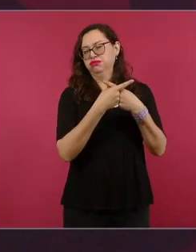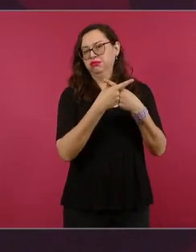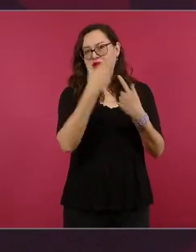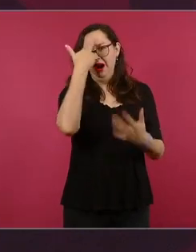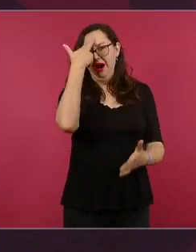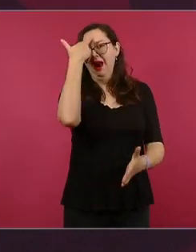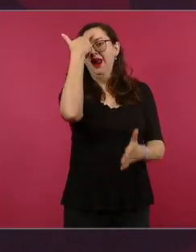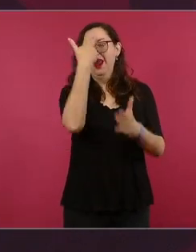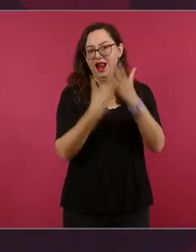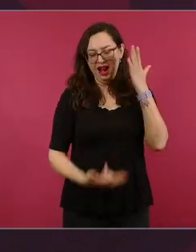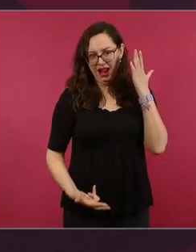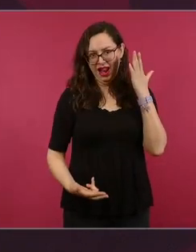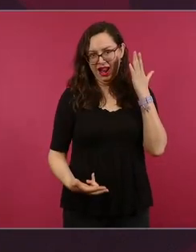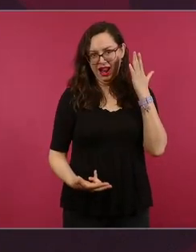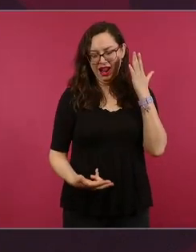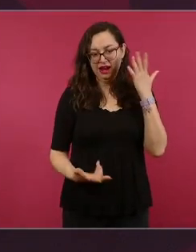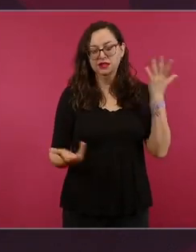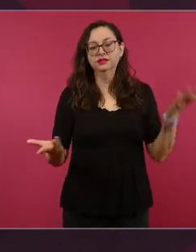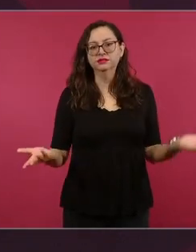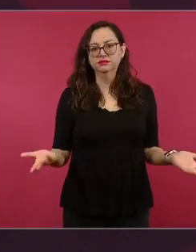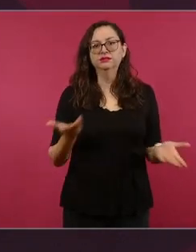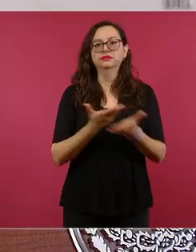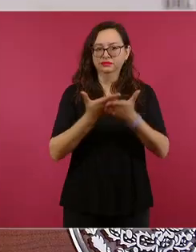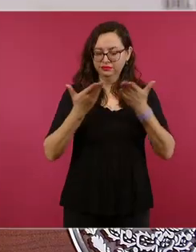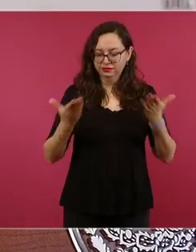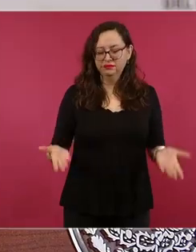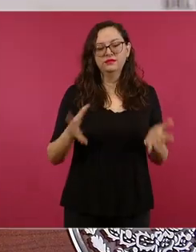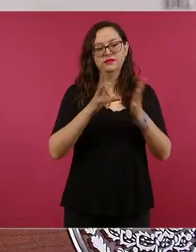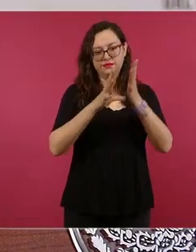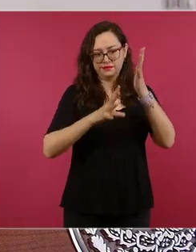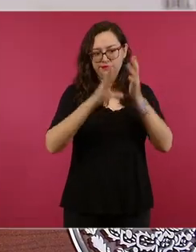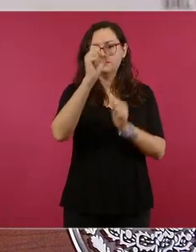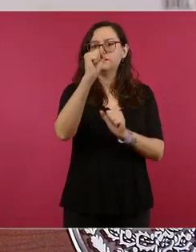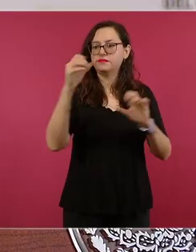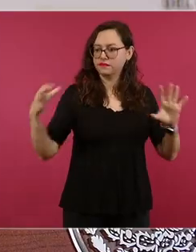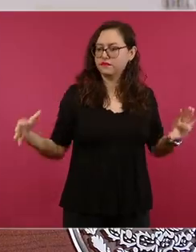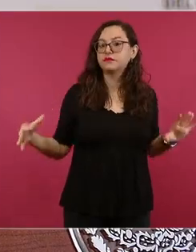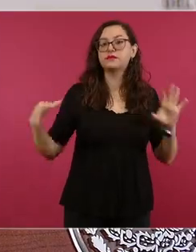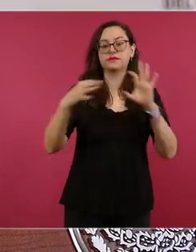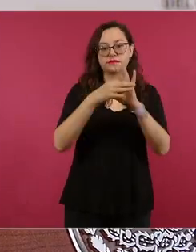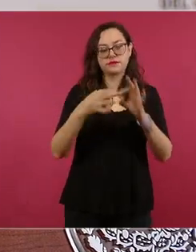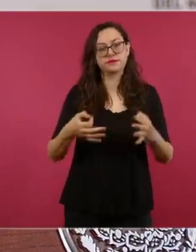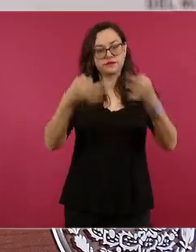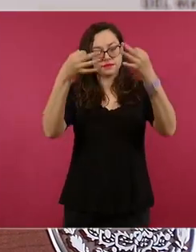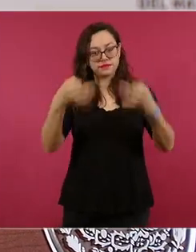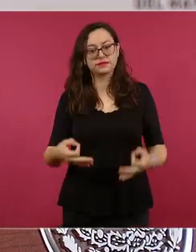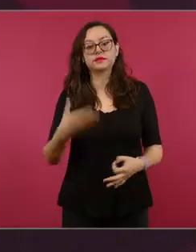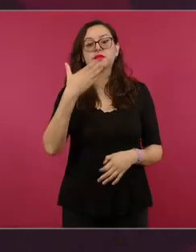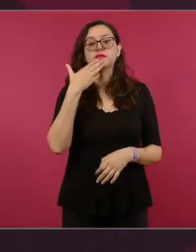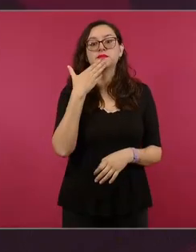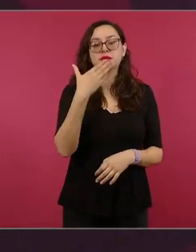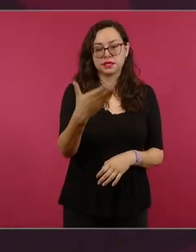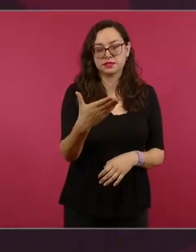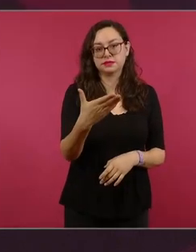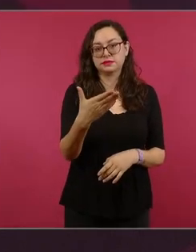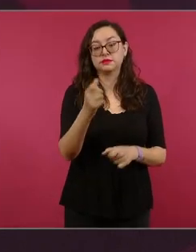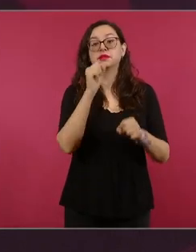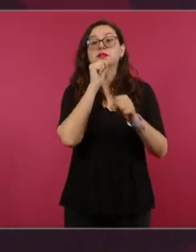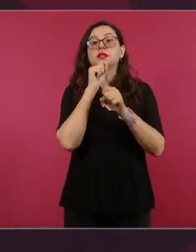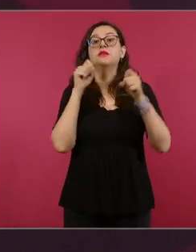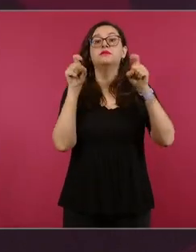También ha ayudado mucho el que se haya constituido la Guardia Nacional.